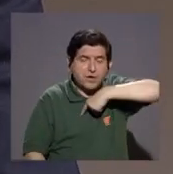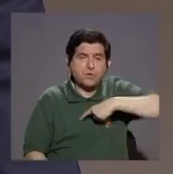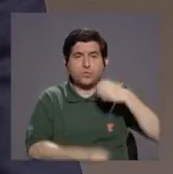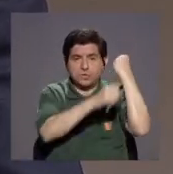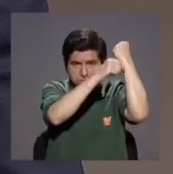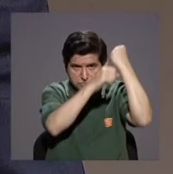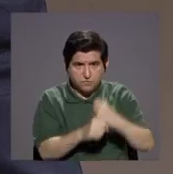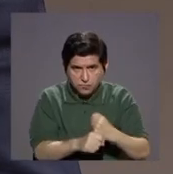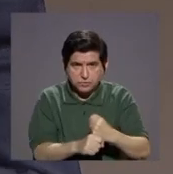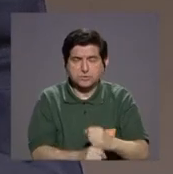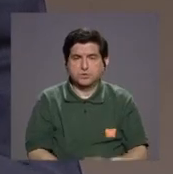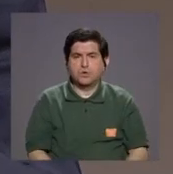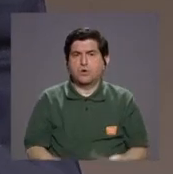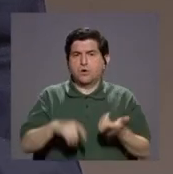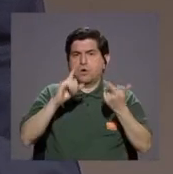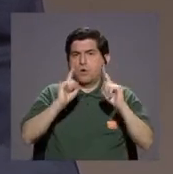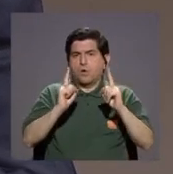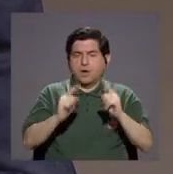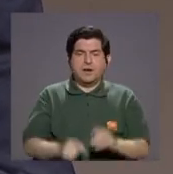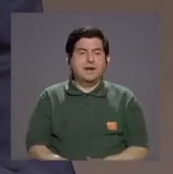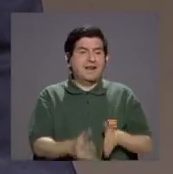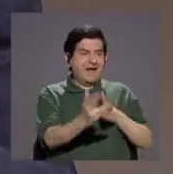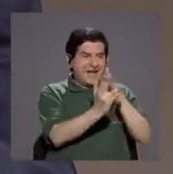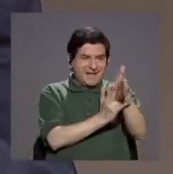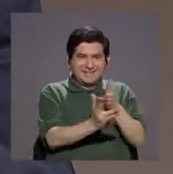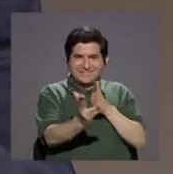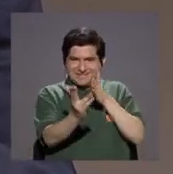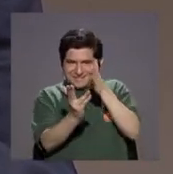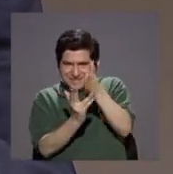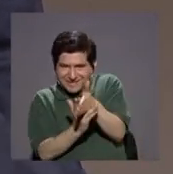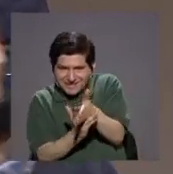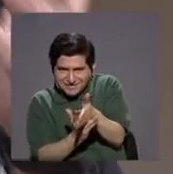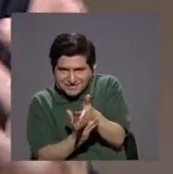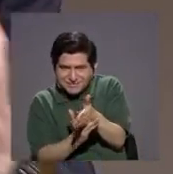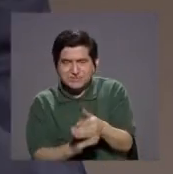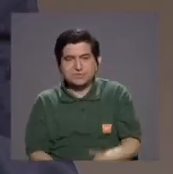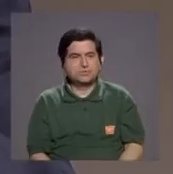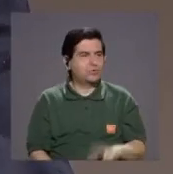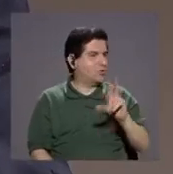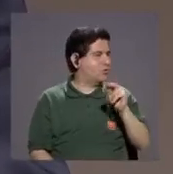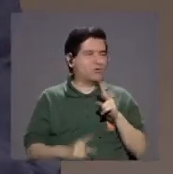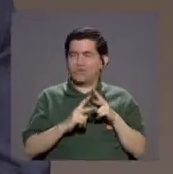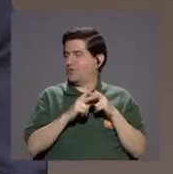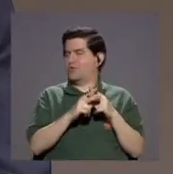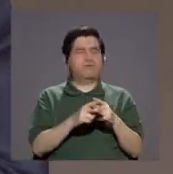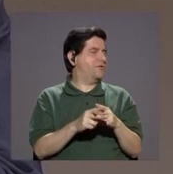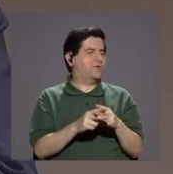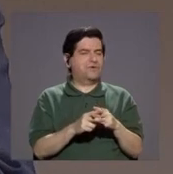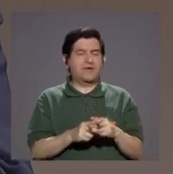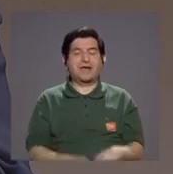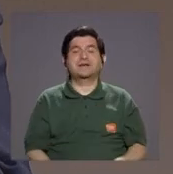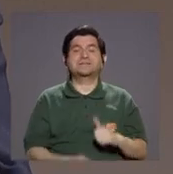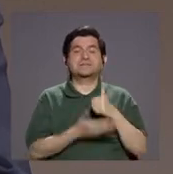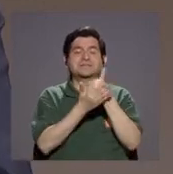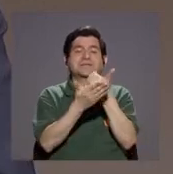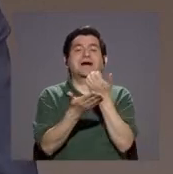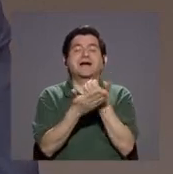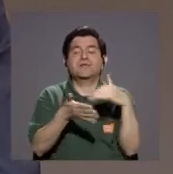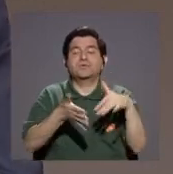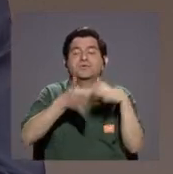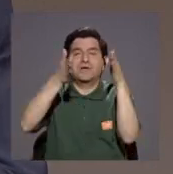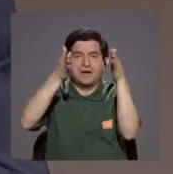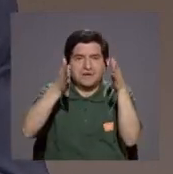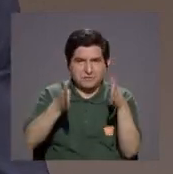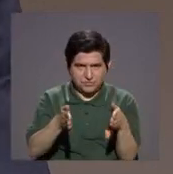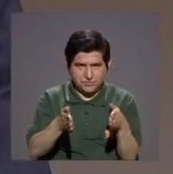fundación es darle acceso a ya no a crédito sino a becas a estudiantes